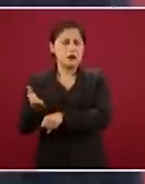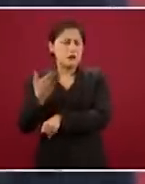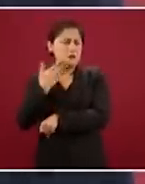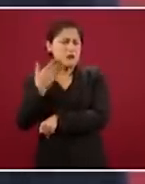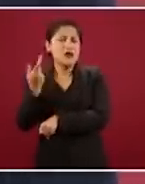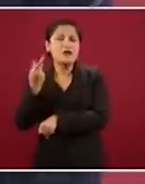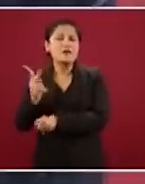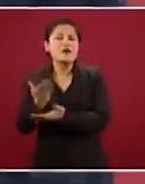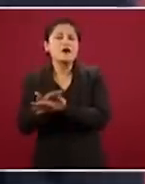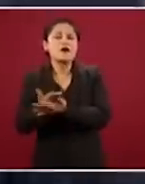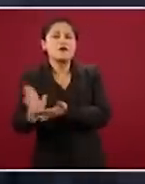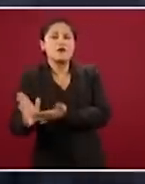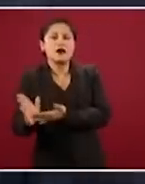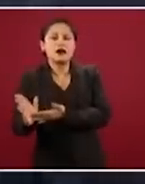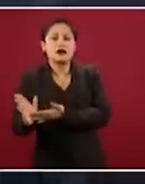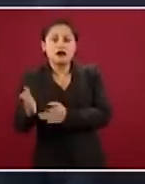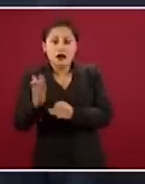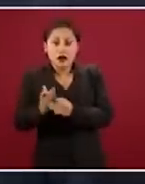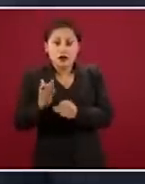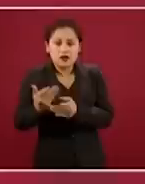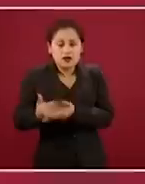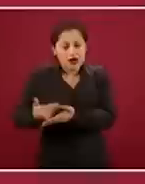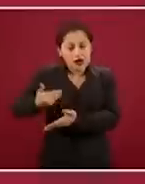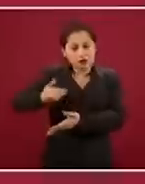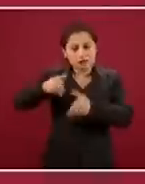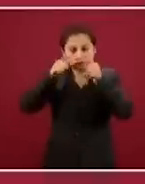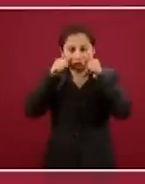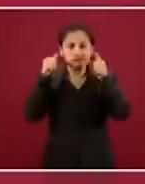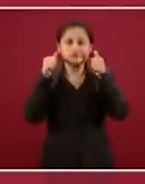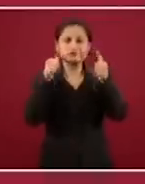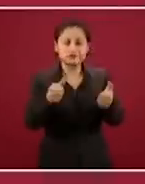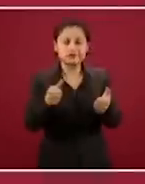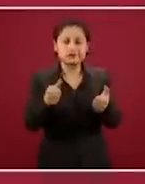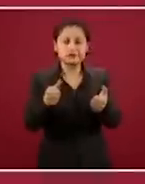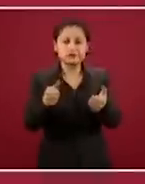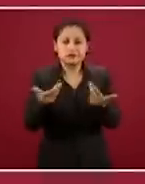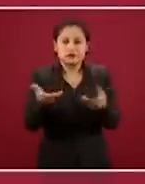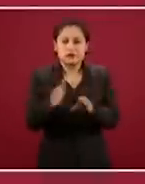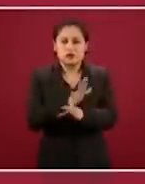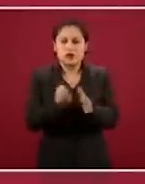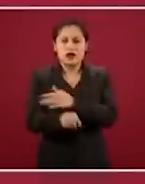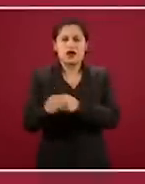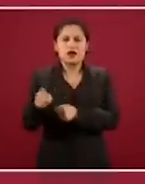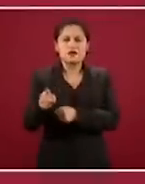Si hay un ambiente de impunidad en donde se premia al corrupto,